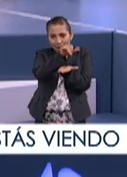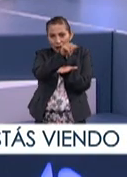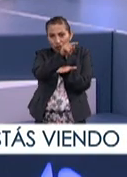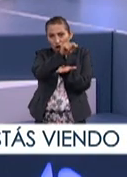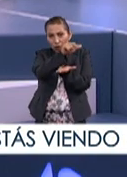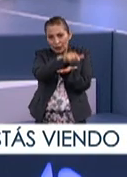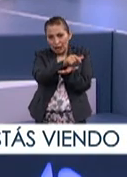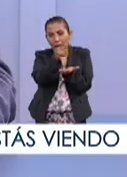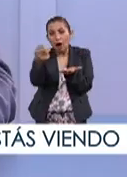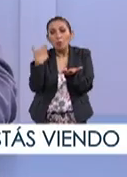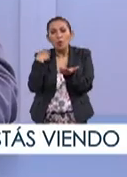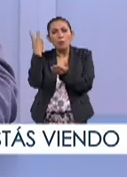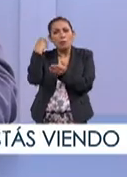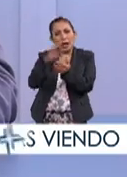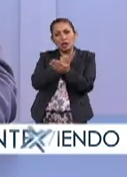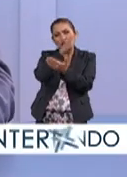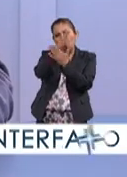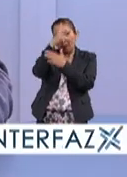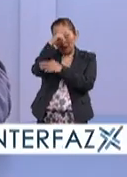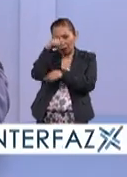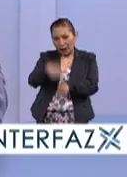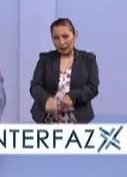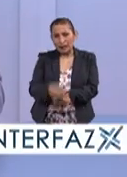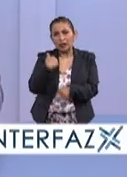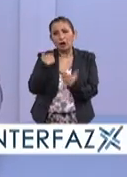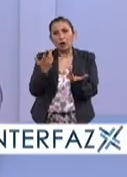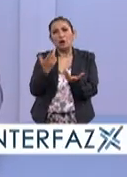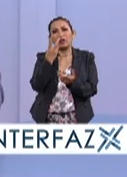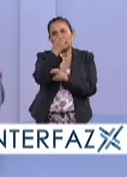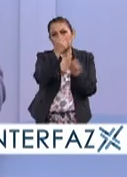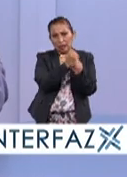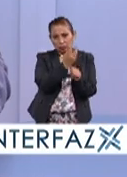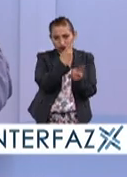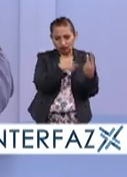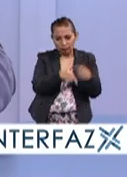en uno de los viajes últimos que hice a México, como hace 3 años.